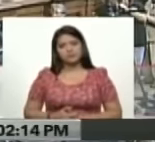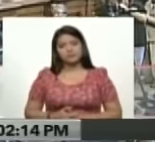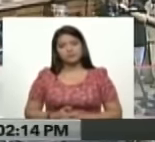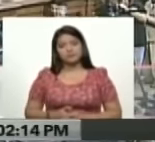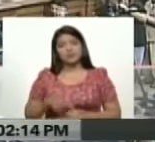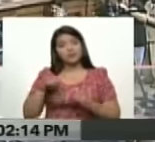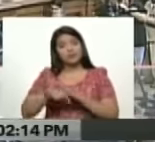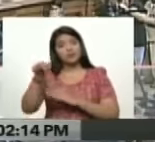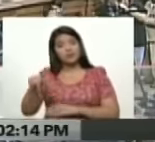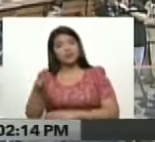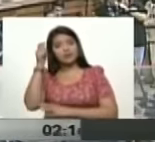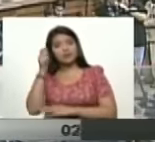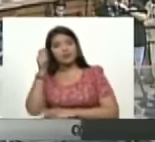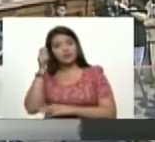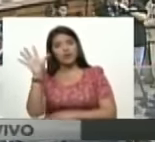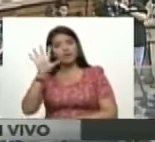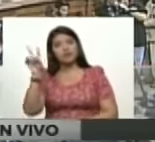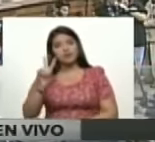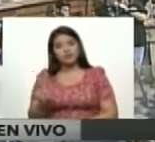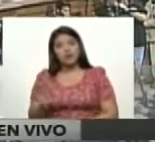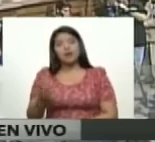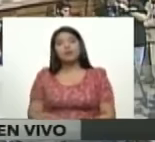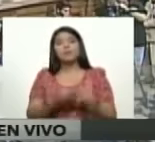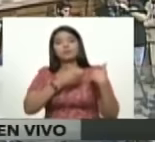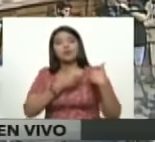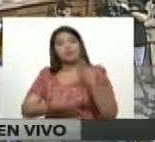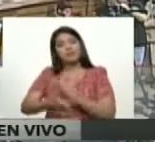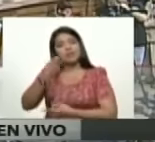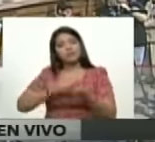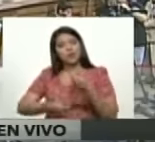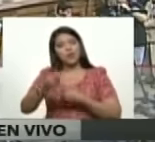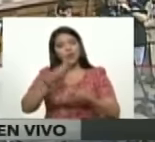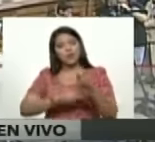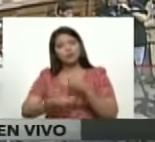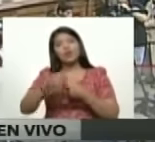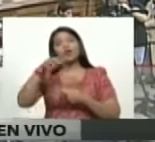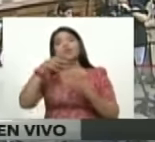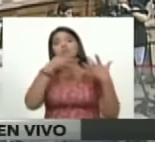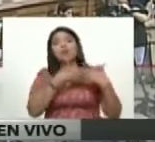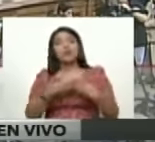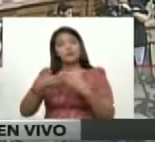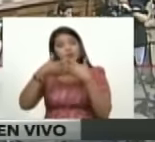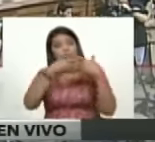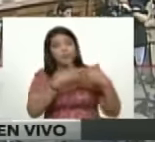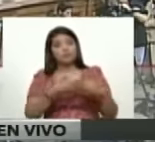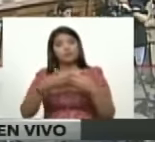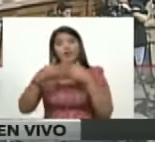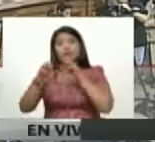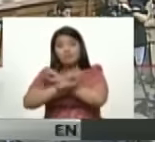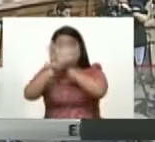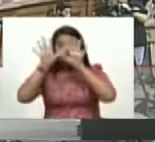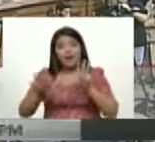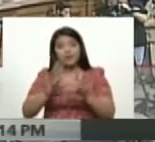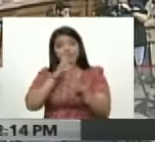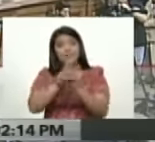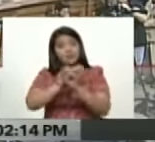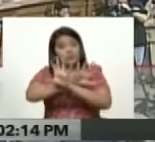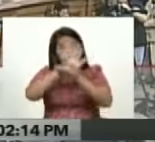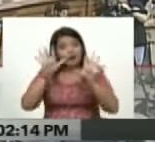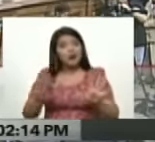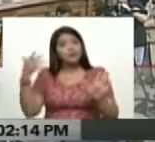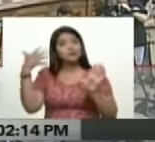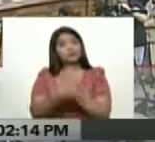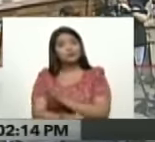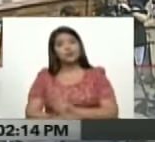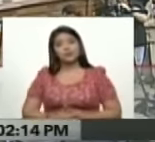Parlamento venezolano, como el encargado de negocios de los Estados Unidos de Norteamérica, fue muy claro, muy directo en relación a lo que es